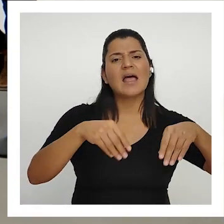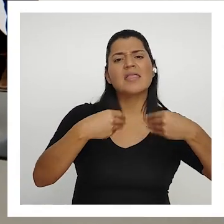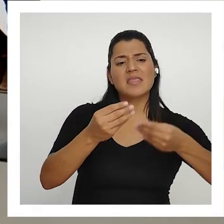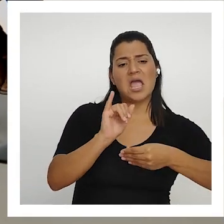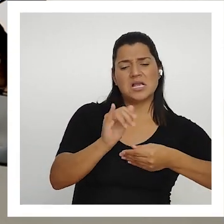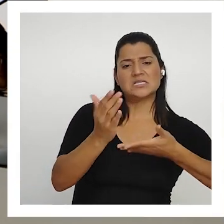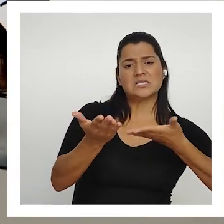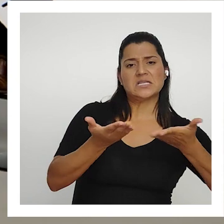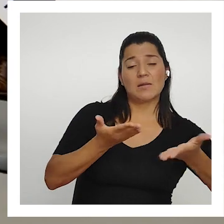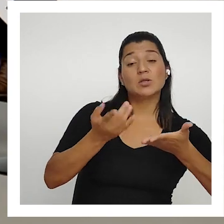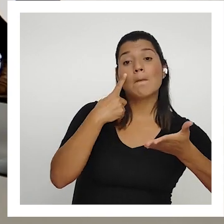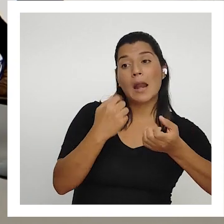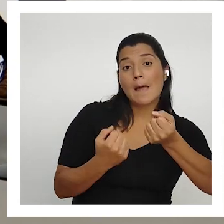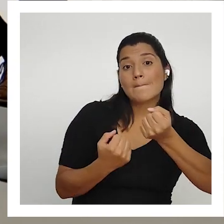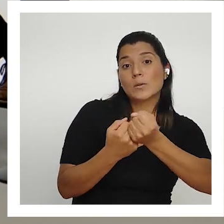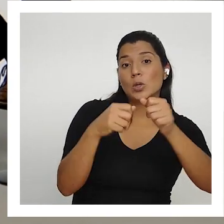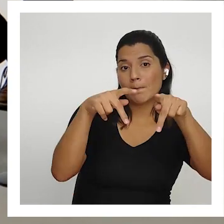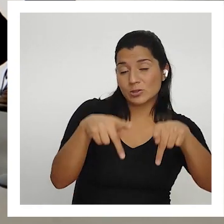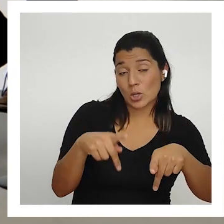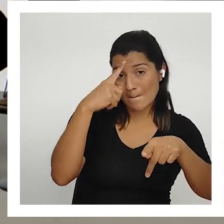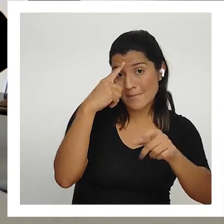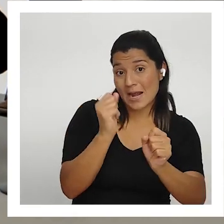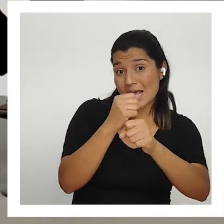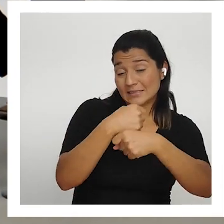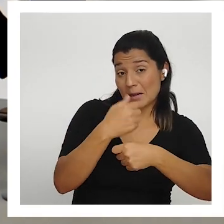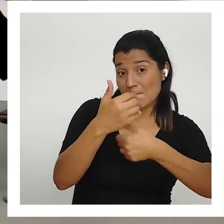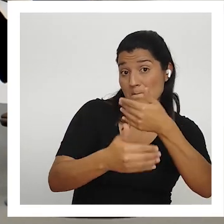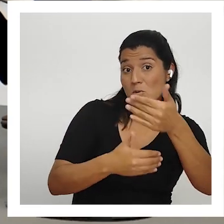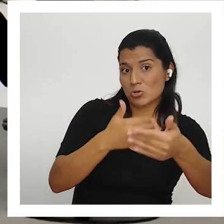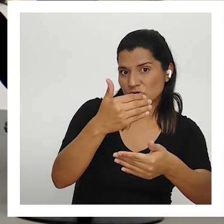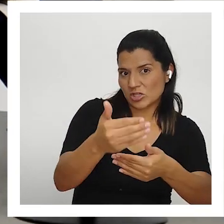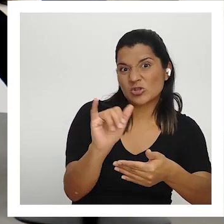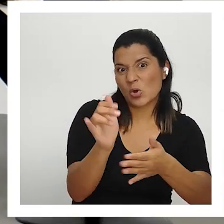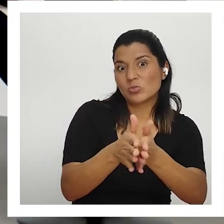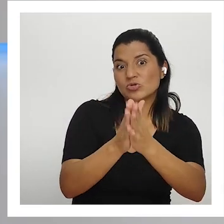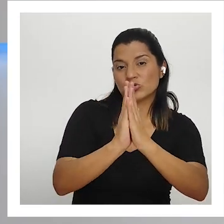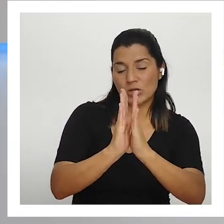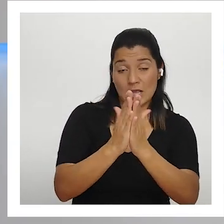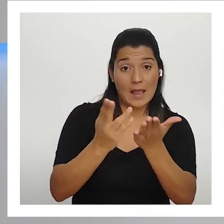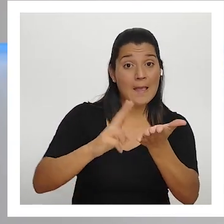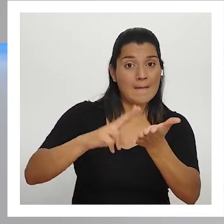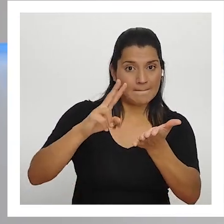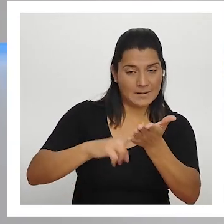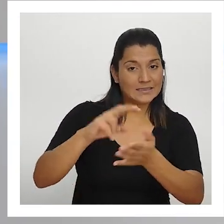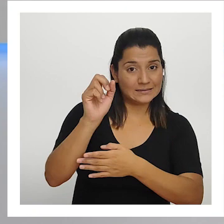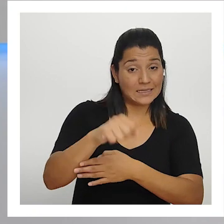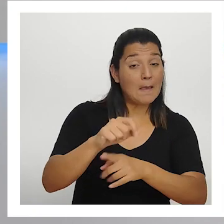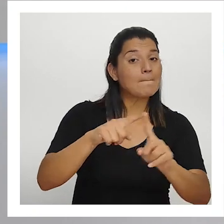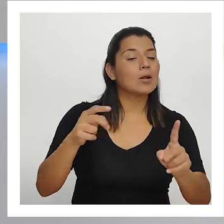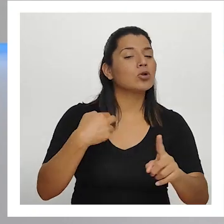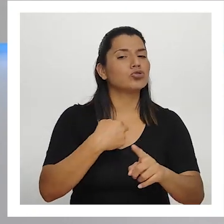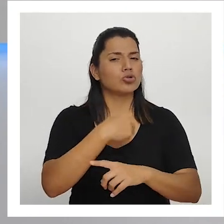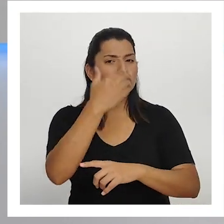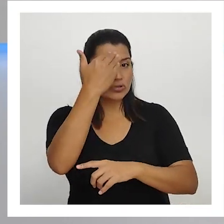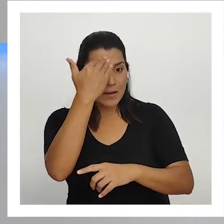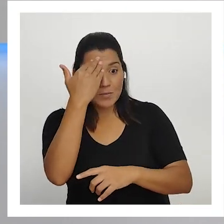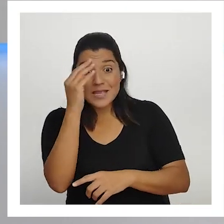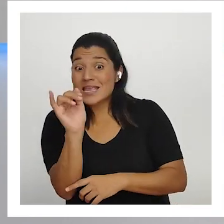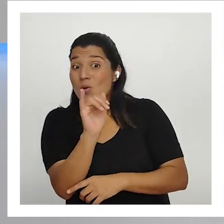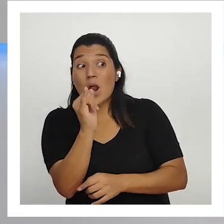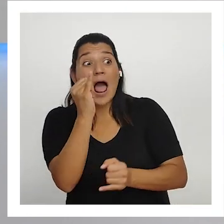correo electrónico, eventualmente por medio de una llamada, por ejemplo, sino que requiere ciertas formalidades. Entonces, de ahí la importancia de que ante